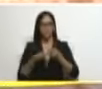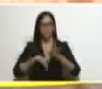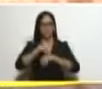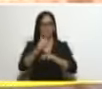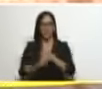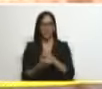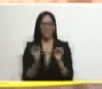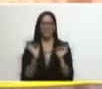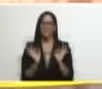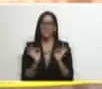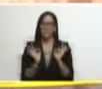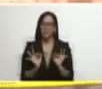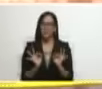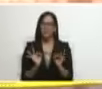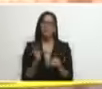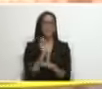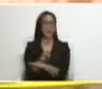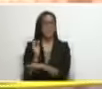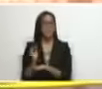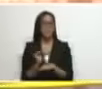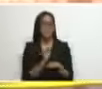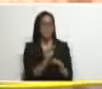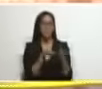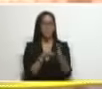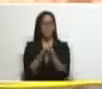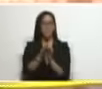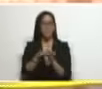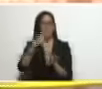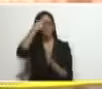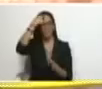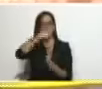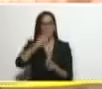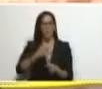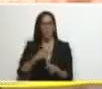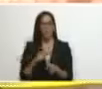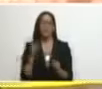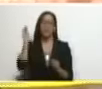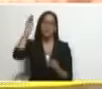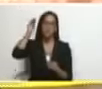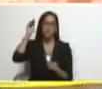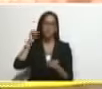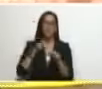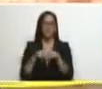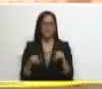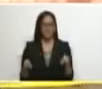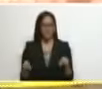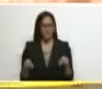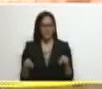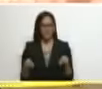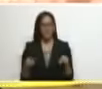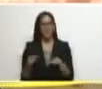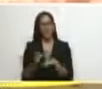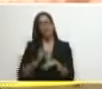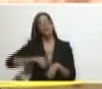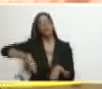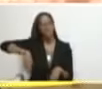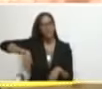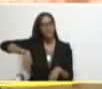especial para la protección y el desarrollo de la población actual y futura del territorio de la Guayana